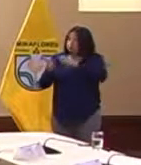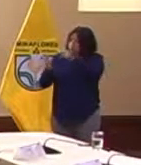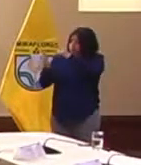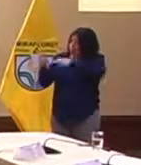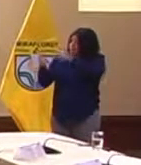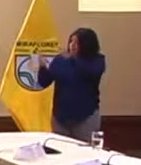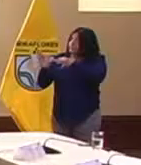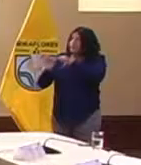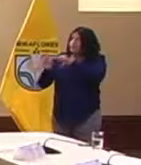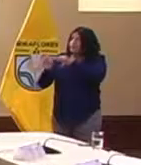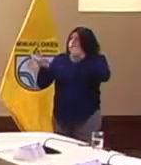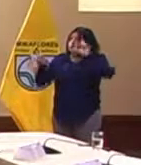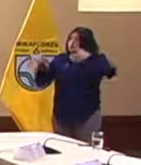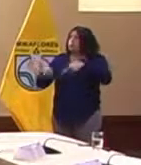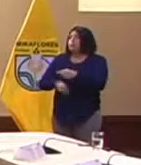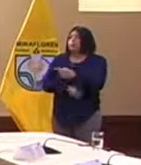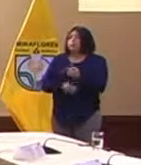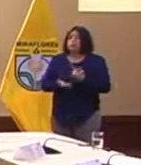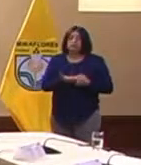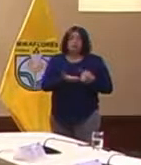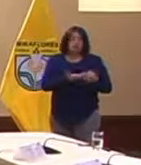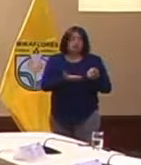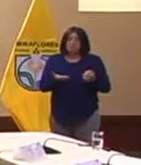expuestas en el presente acuerdo. Al debate.